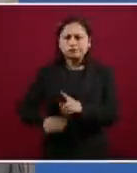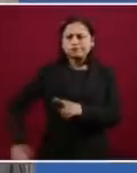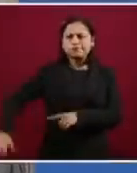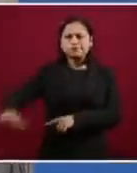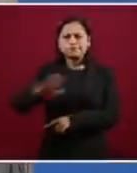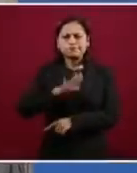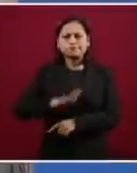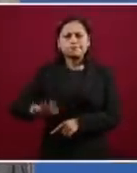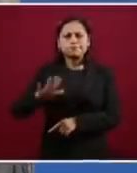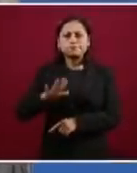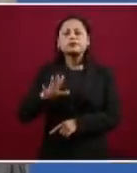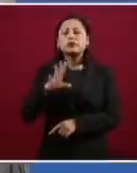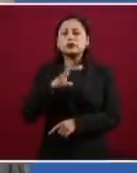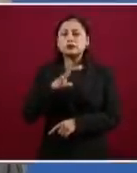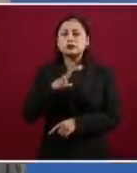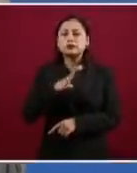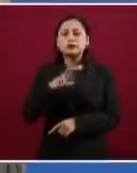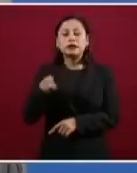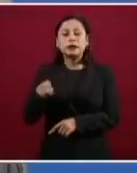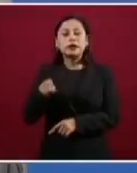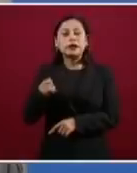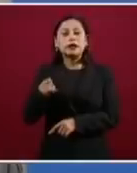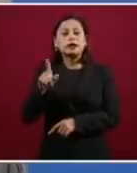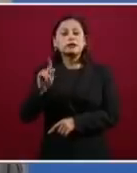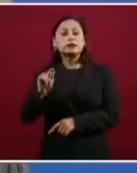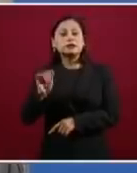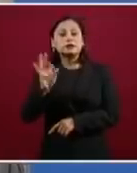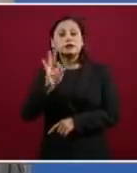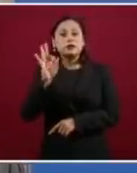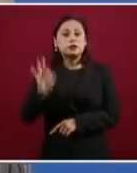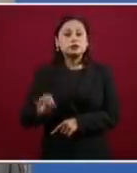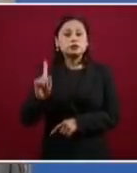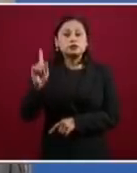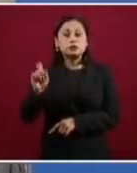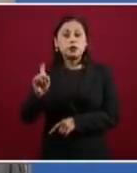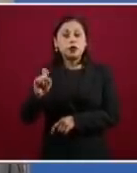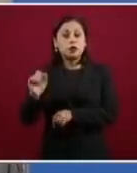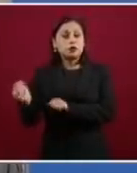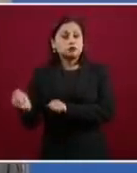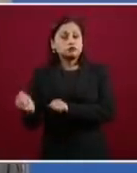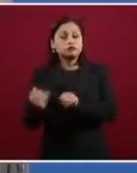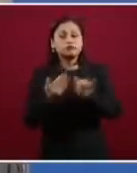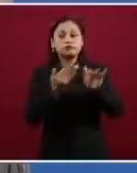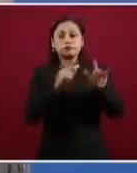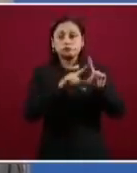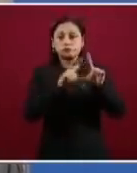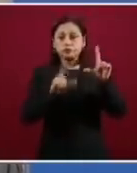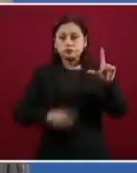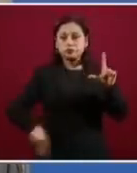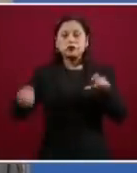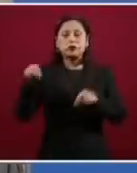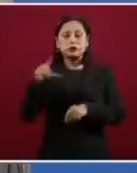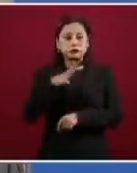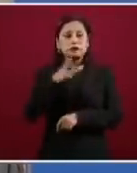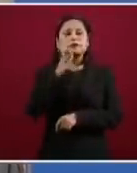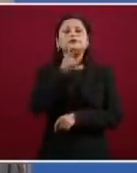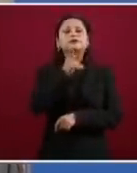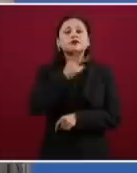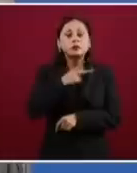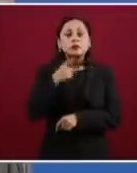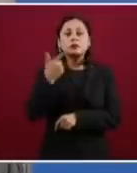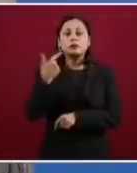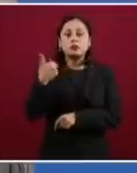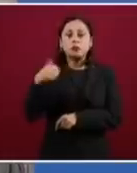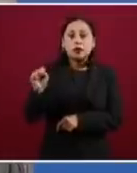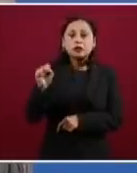En el sur-sureste está el 70% del agua del país, está el petróleo, está el gas,